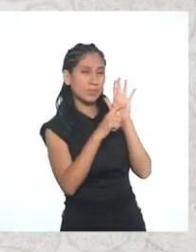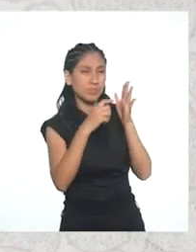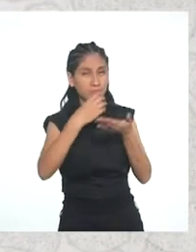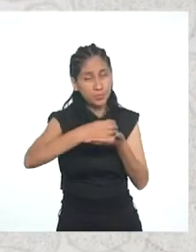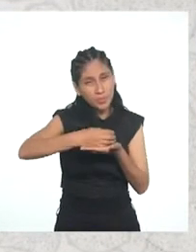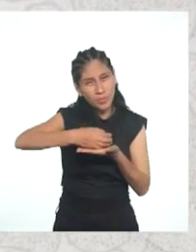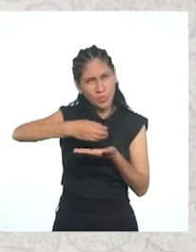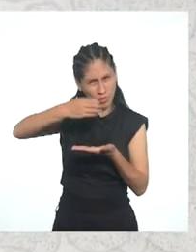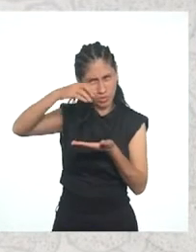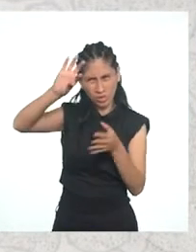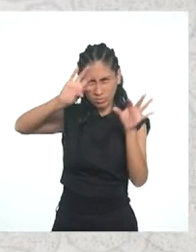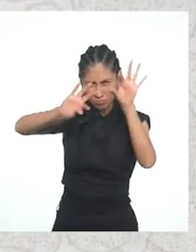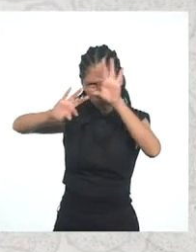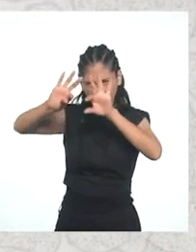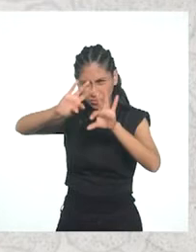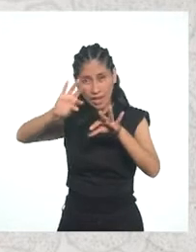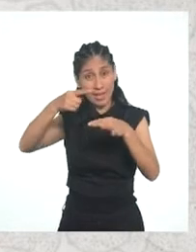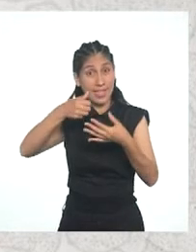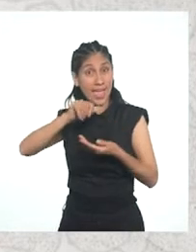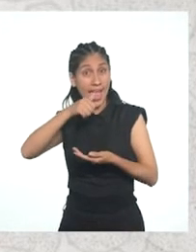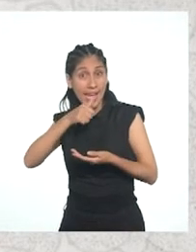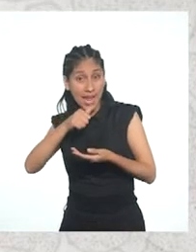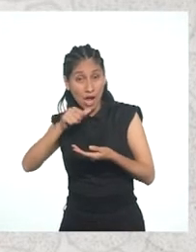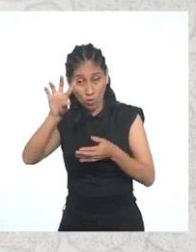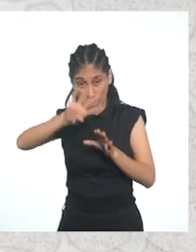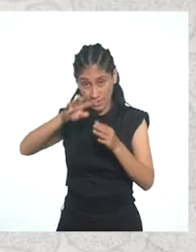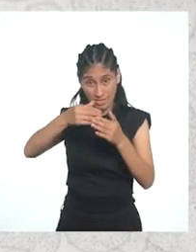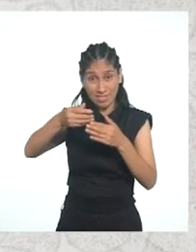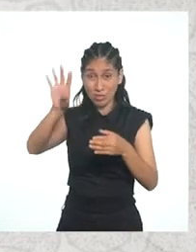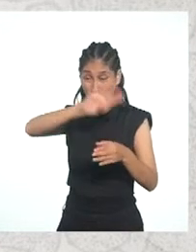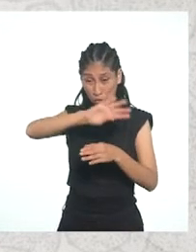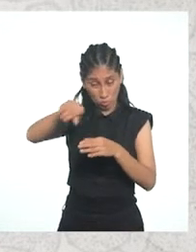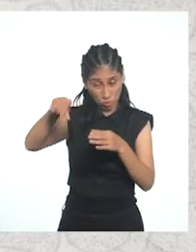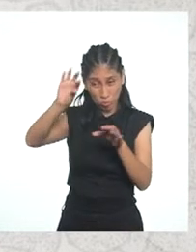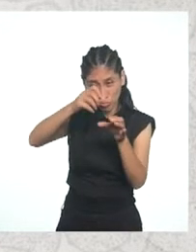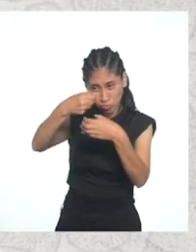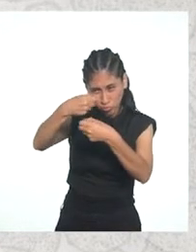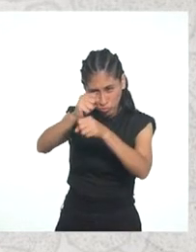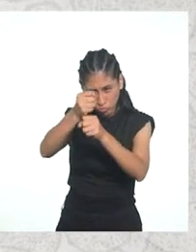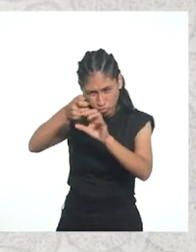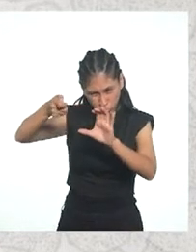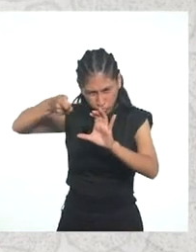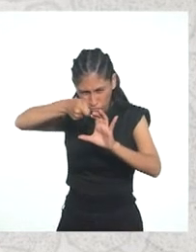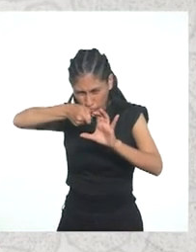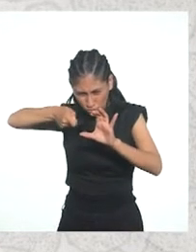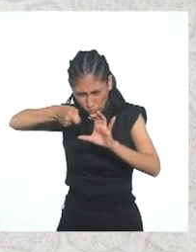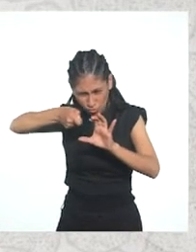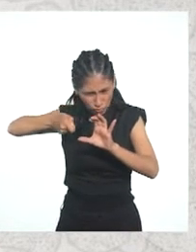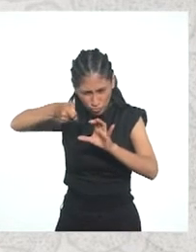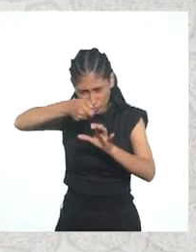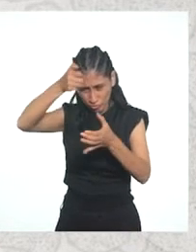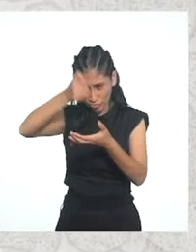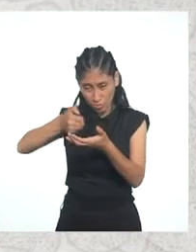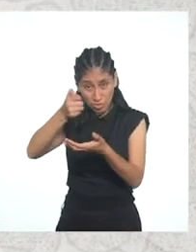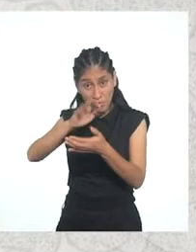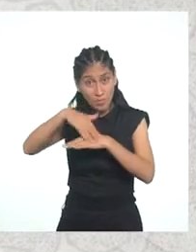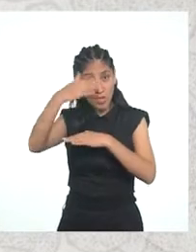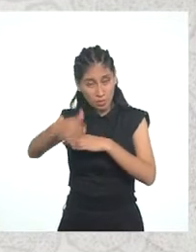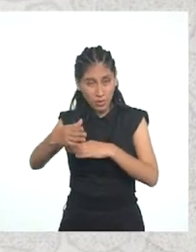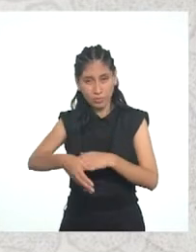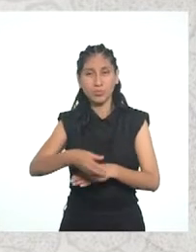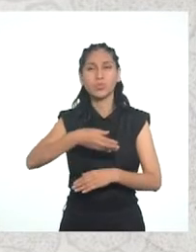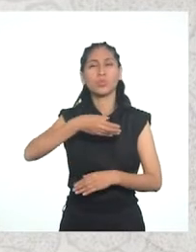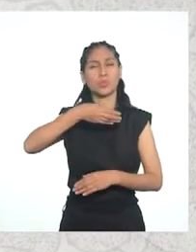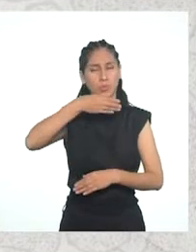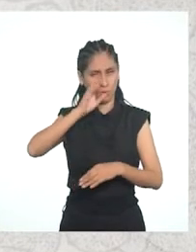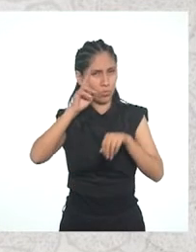son procesos que se le hace al agua para eliminar los contaminantes que tiene y pueda ser consumido por los